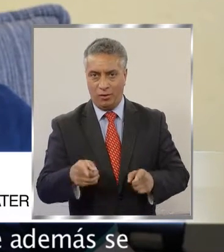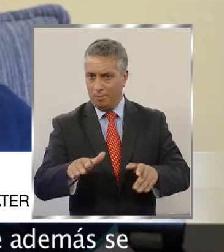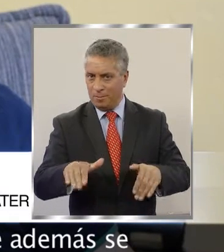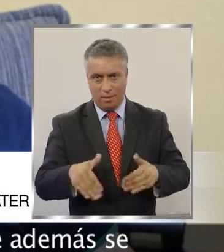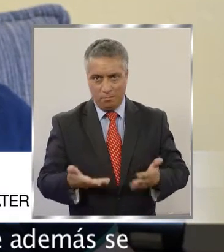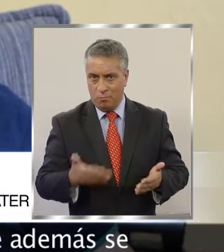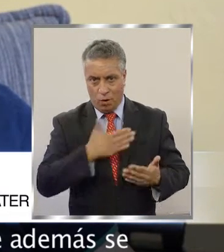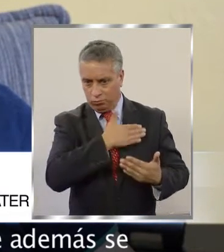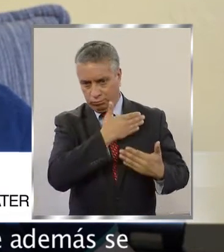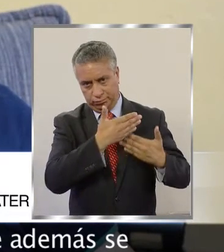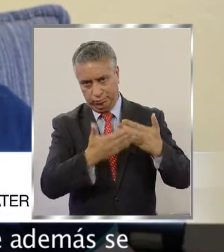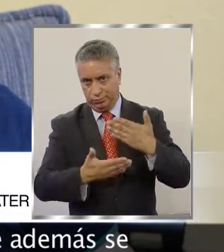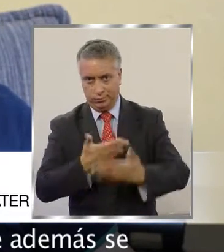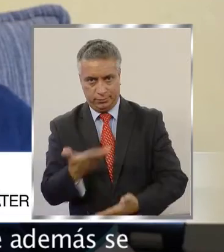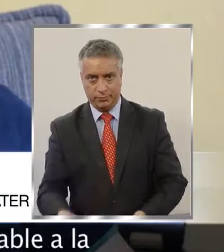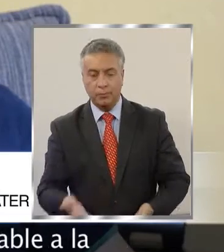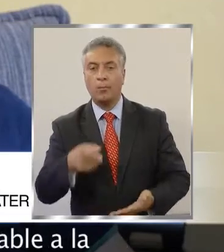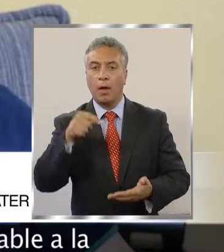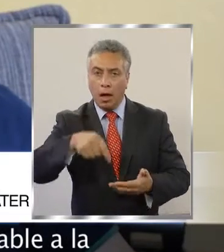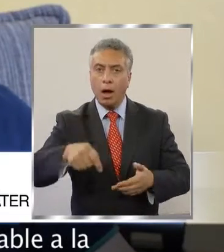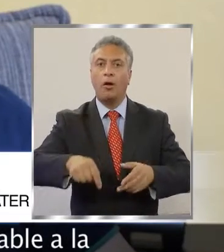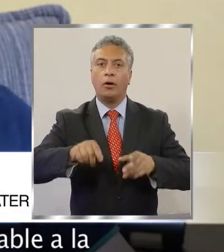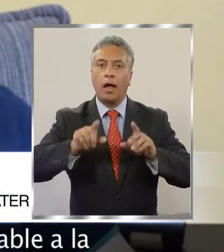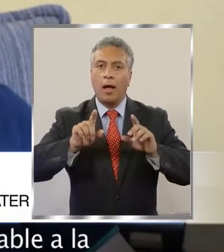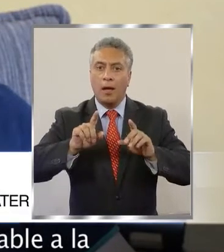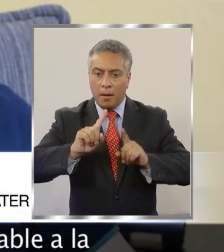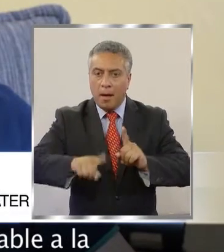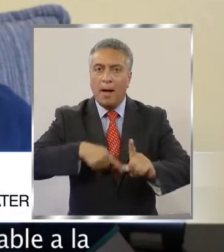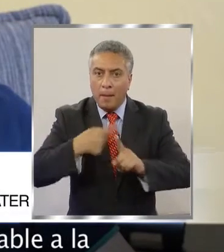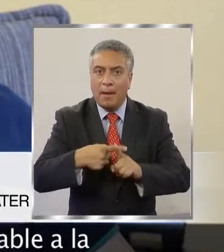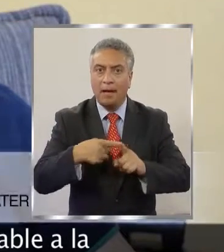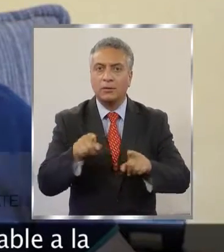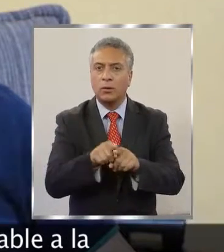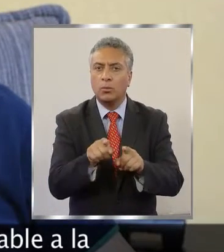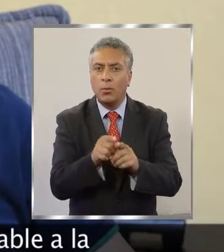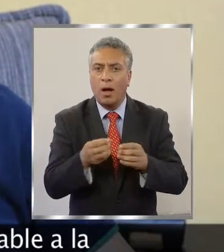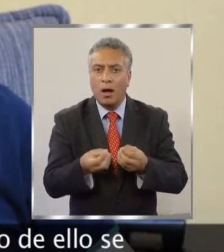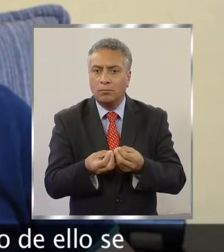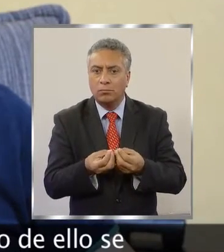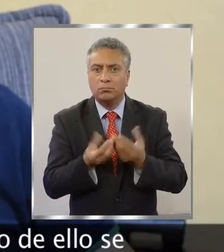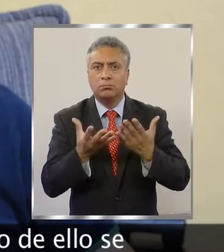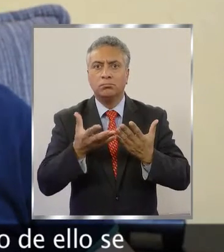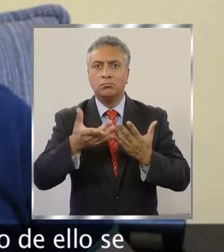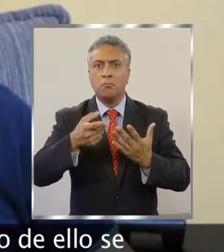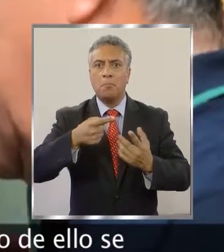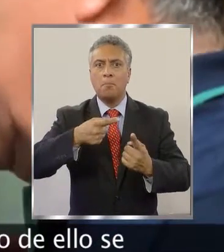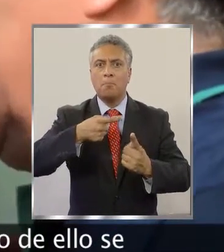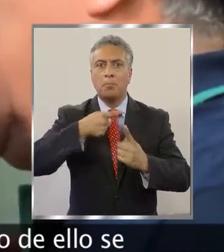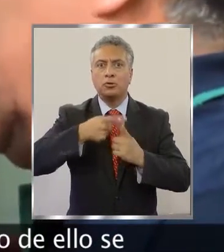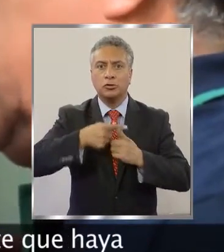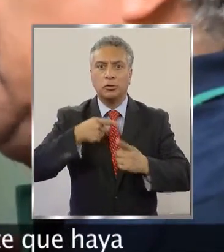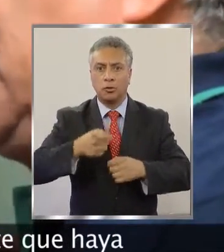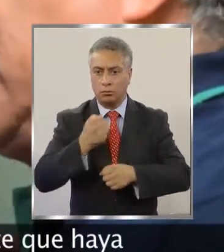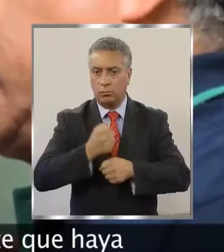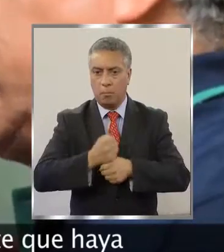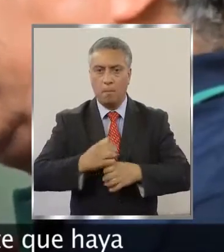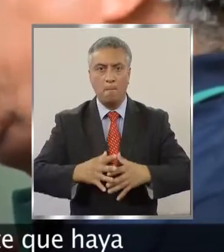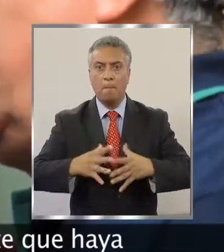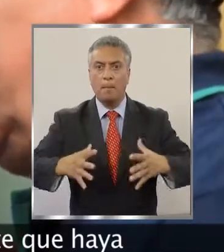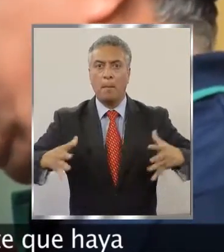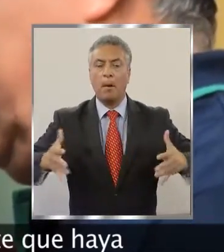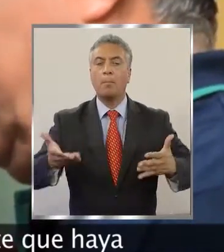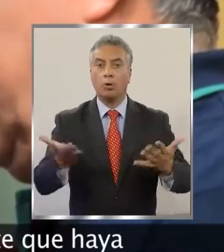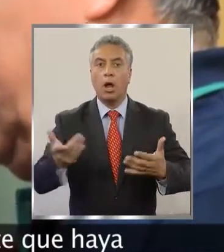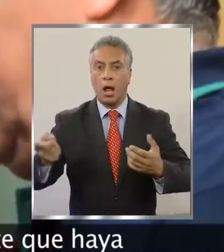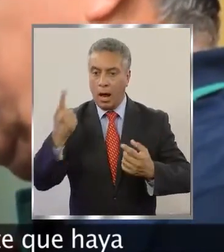hace que además se produzca un efecto favorable en la producción, porque cada uno de ellos se ayuda,